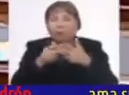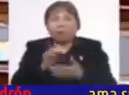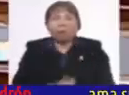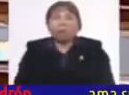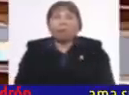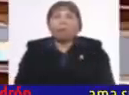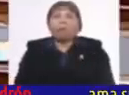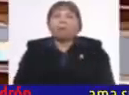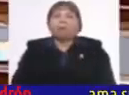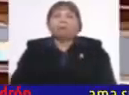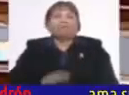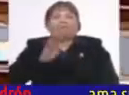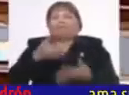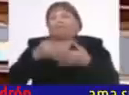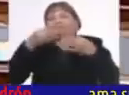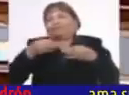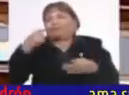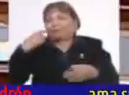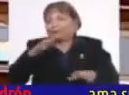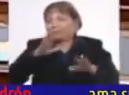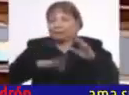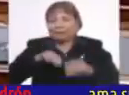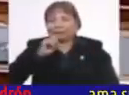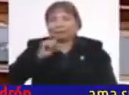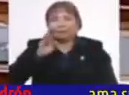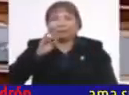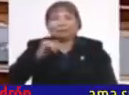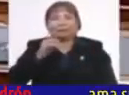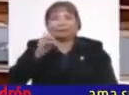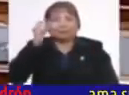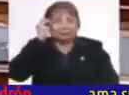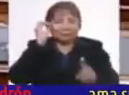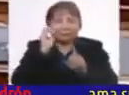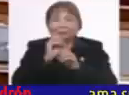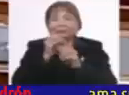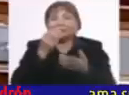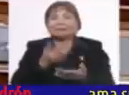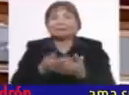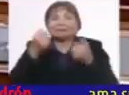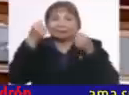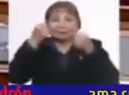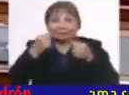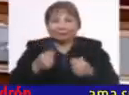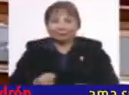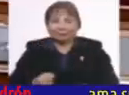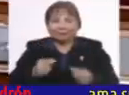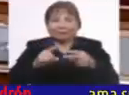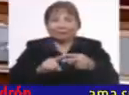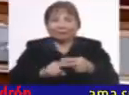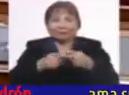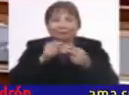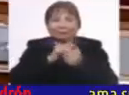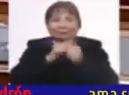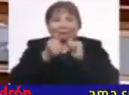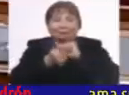toda la precisión que uno pueda hacer puede terminar siendo subjetiva pero el objetivo es que la decisión inicial de